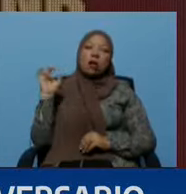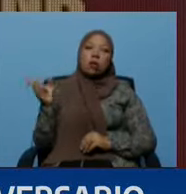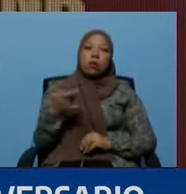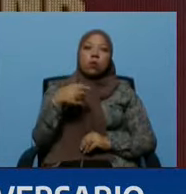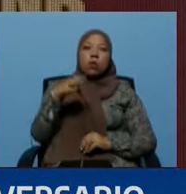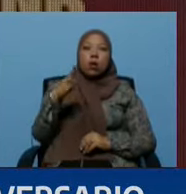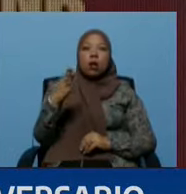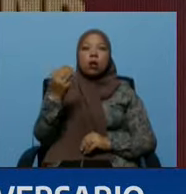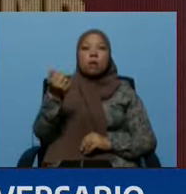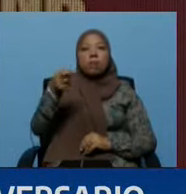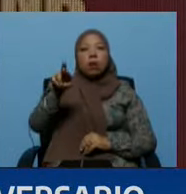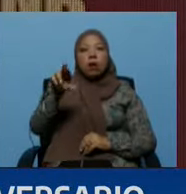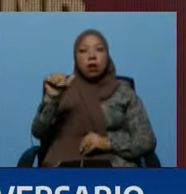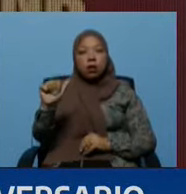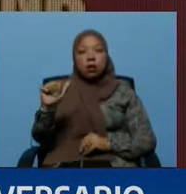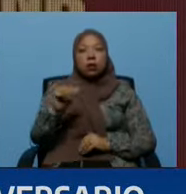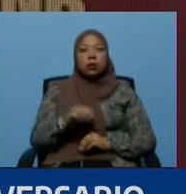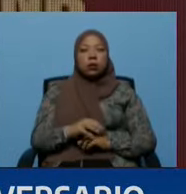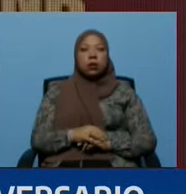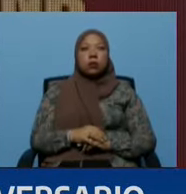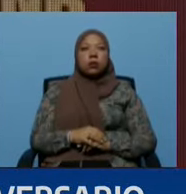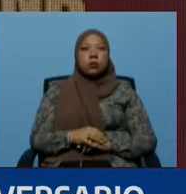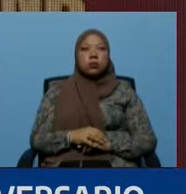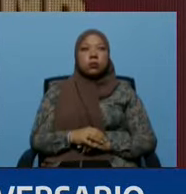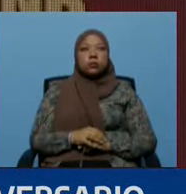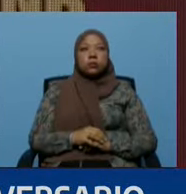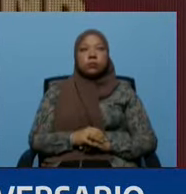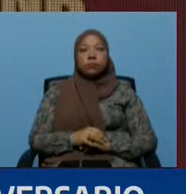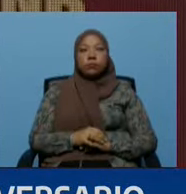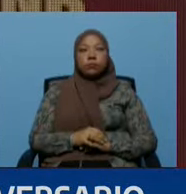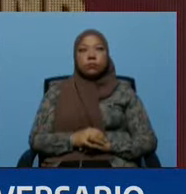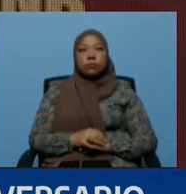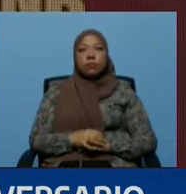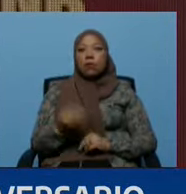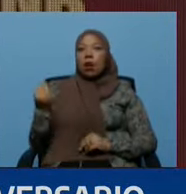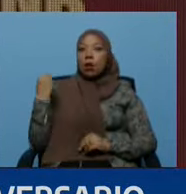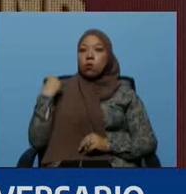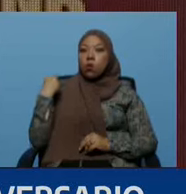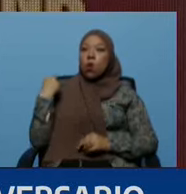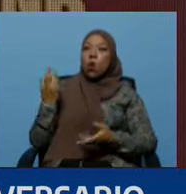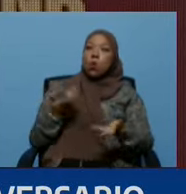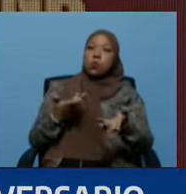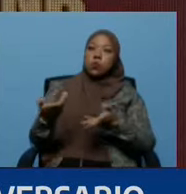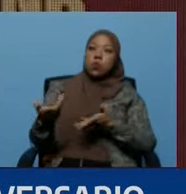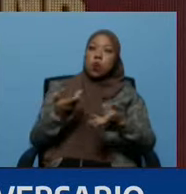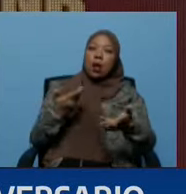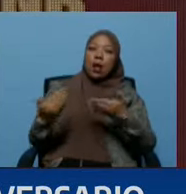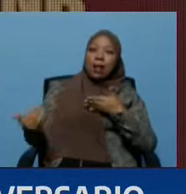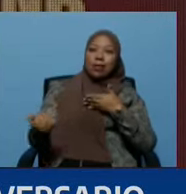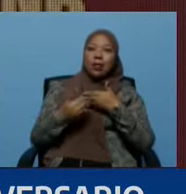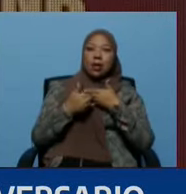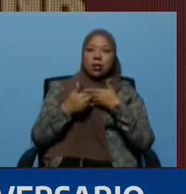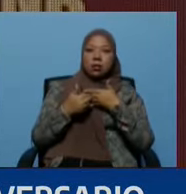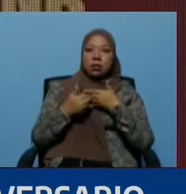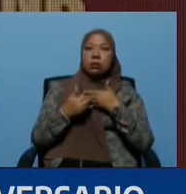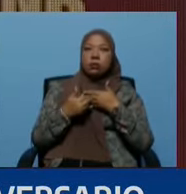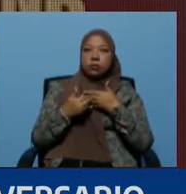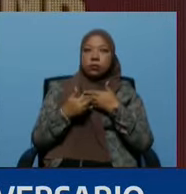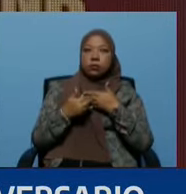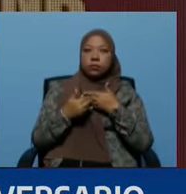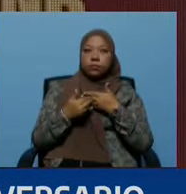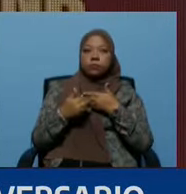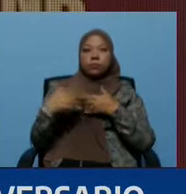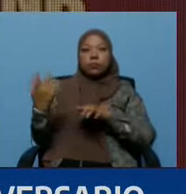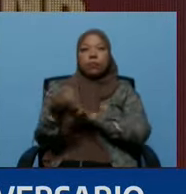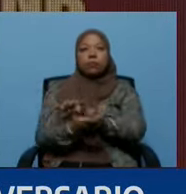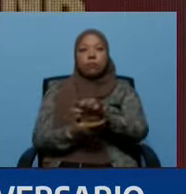Parra Hernández. Él cuando salió lo llamaron a servicio cuando empezó el ataque de los